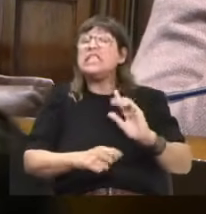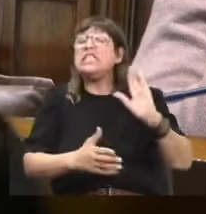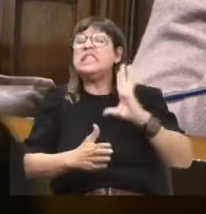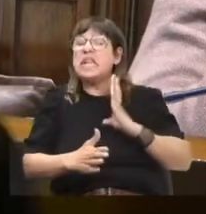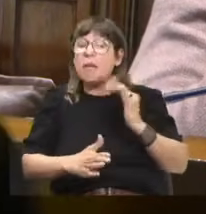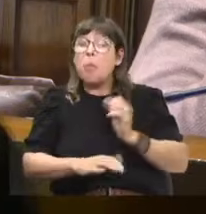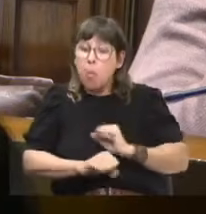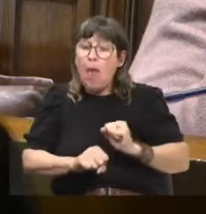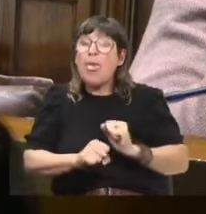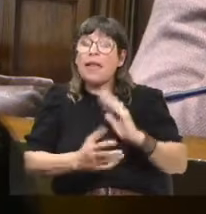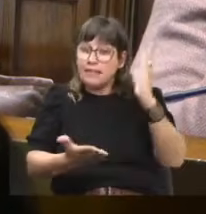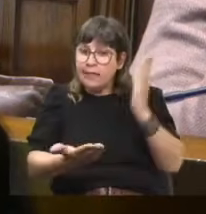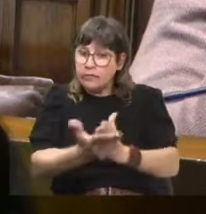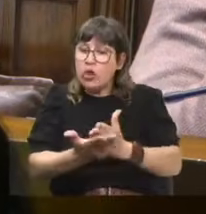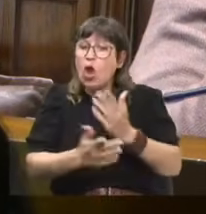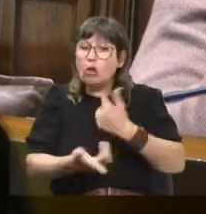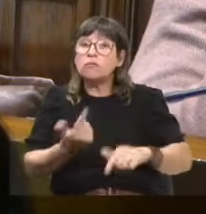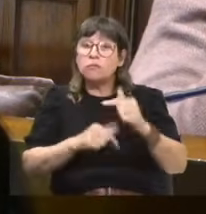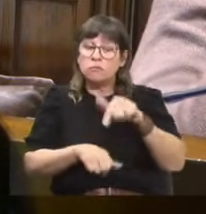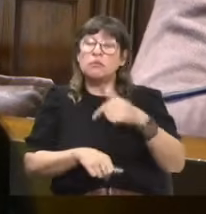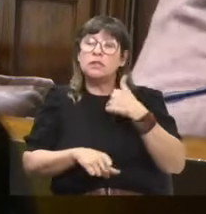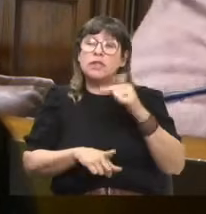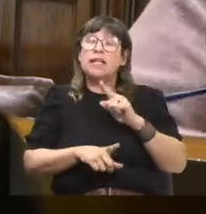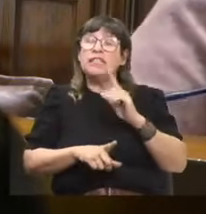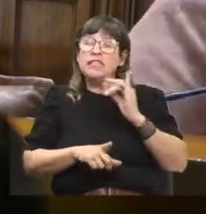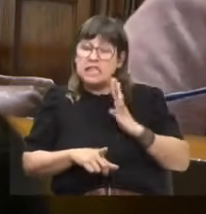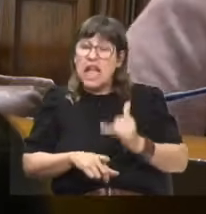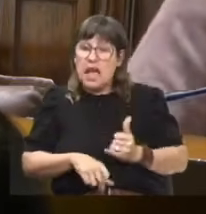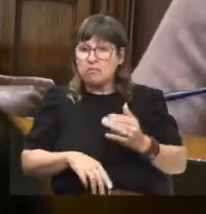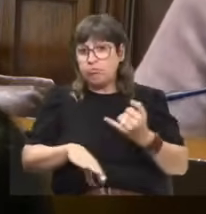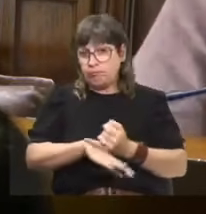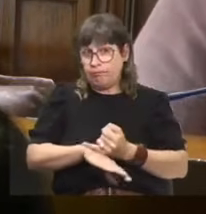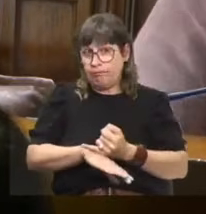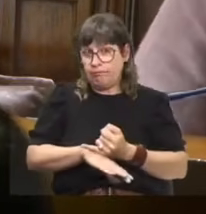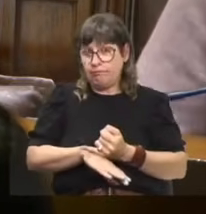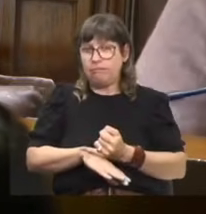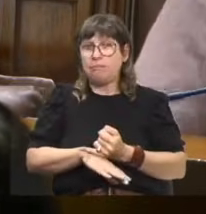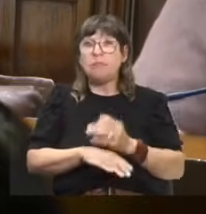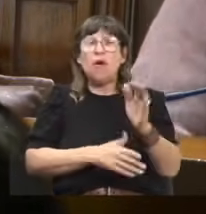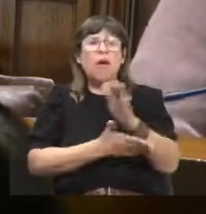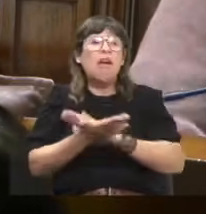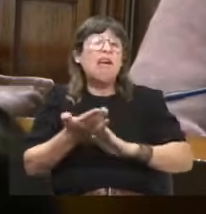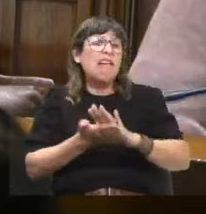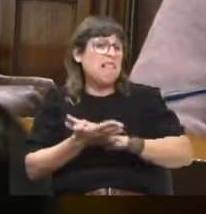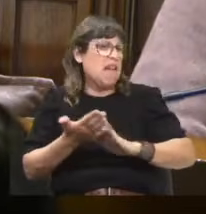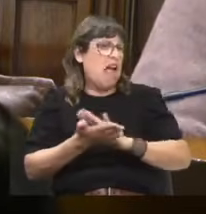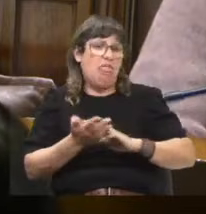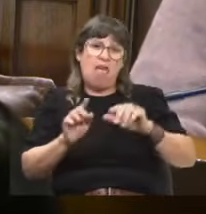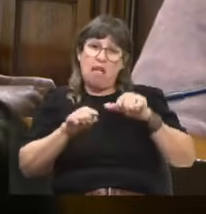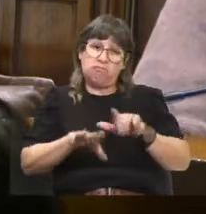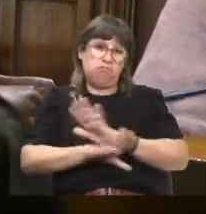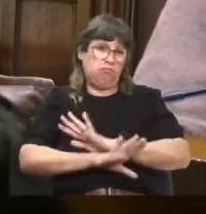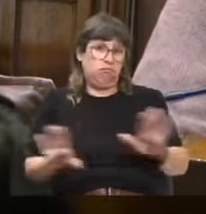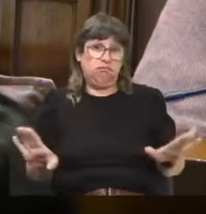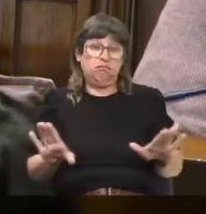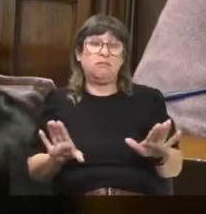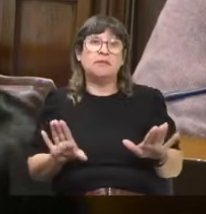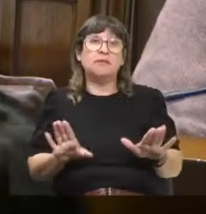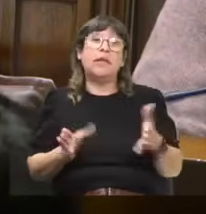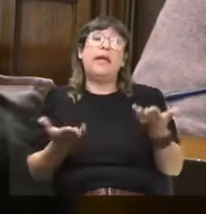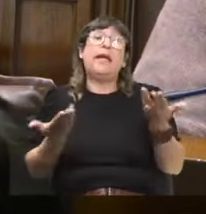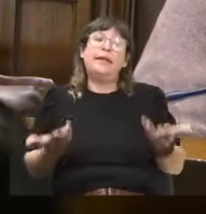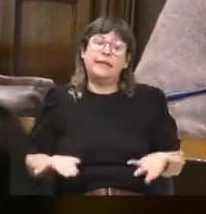que corresponda atendiendo a la irregularidad. Nada de esto sucedió, es decir,